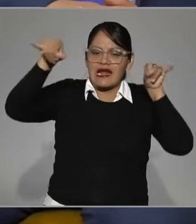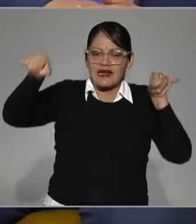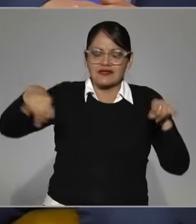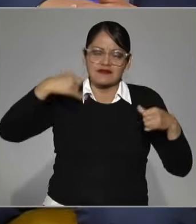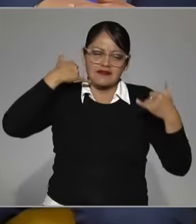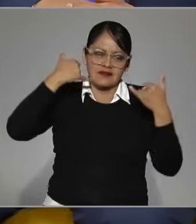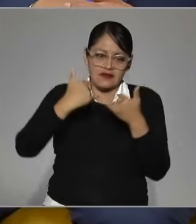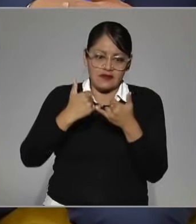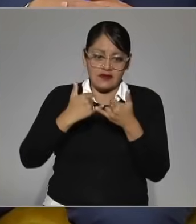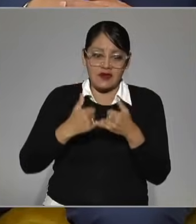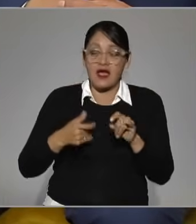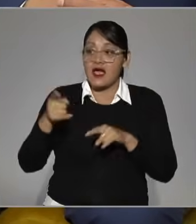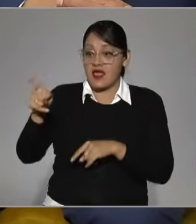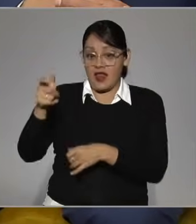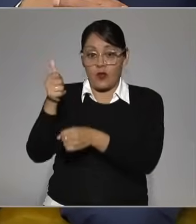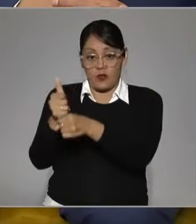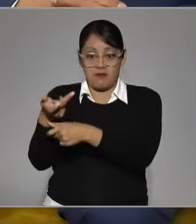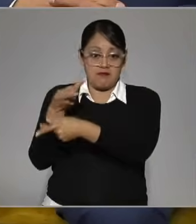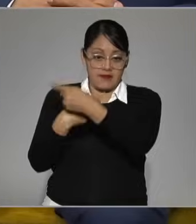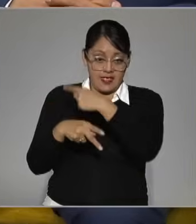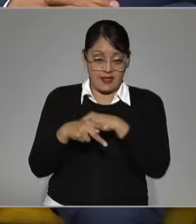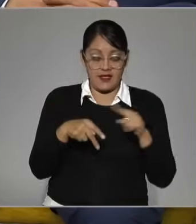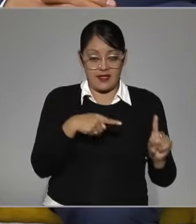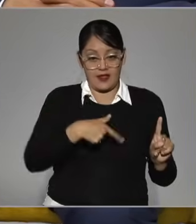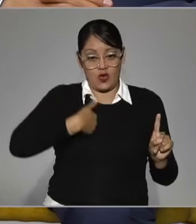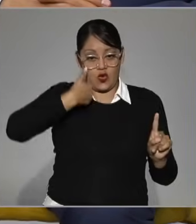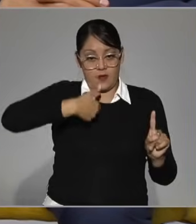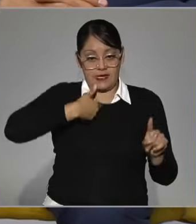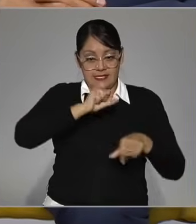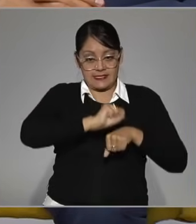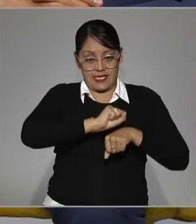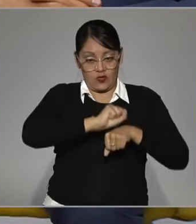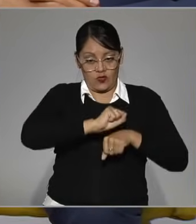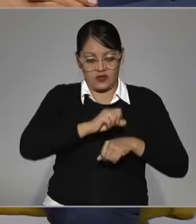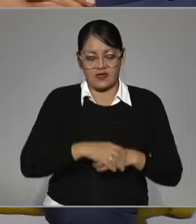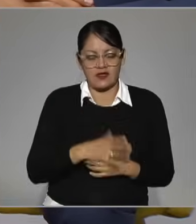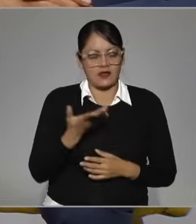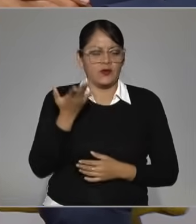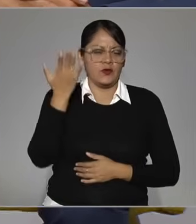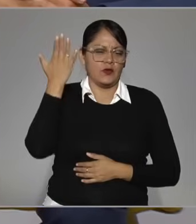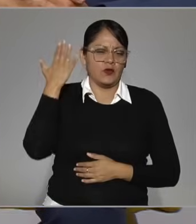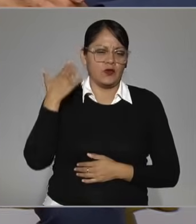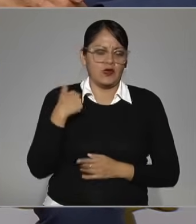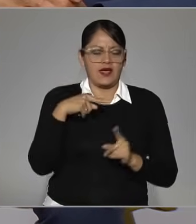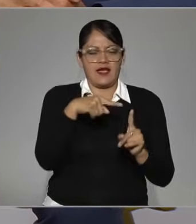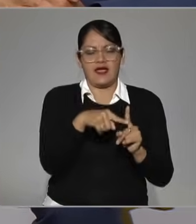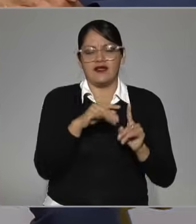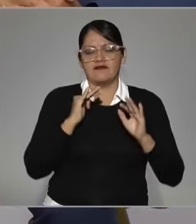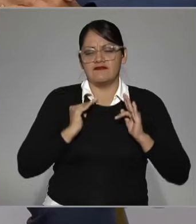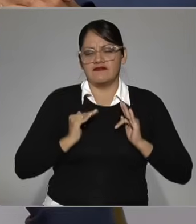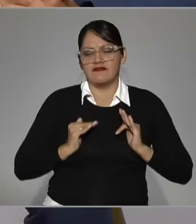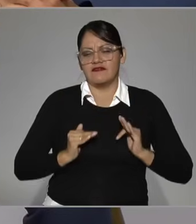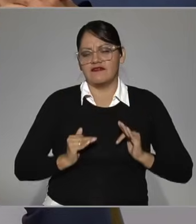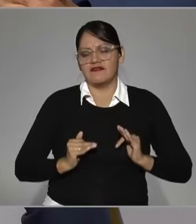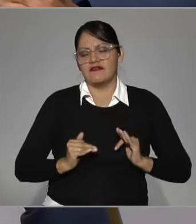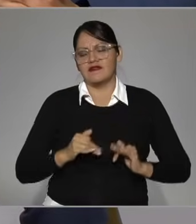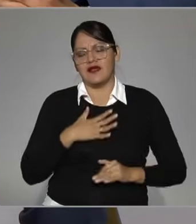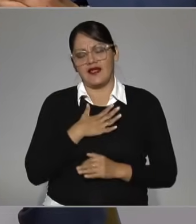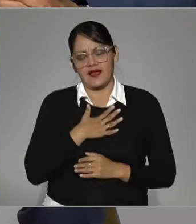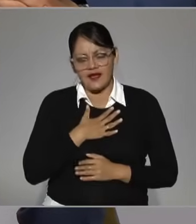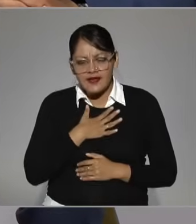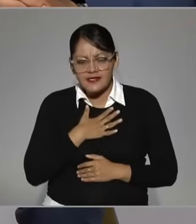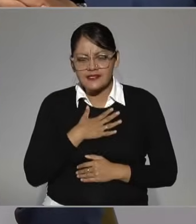cuando él estaba en la secundaria y entra un remanso de paz, de frescura, súper